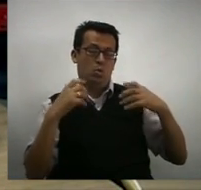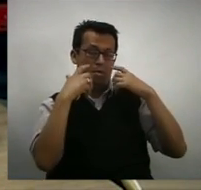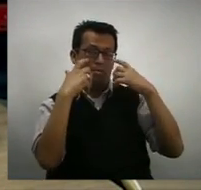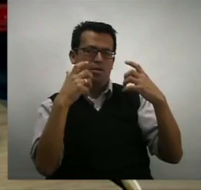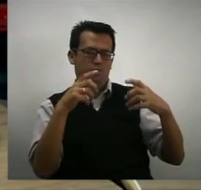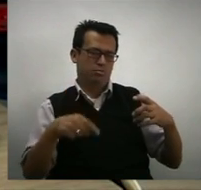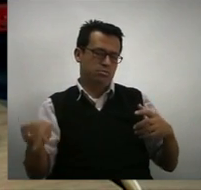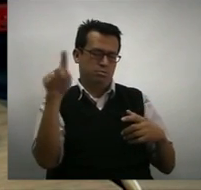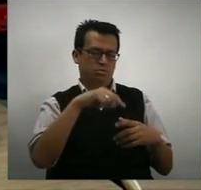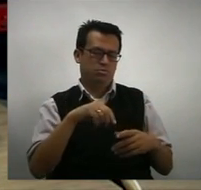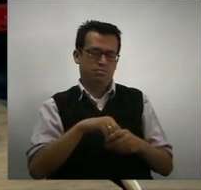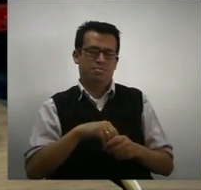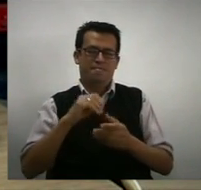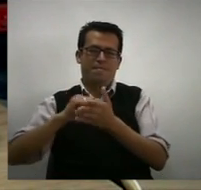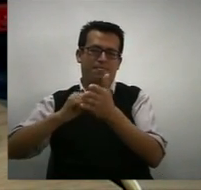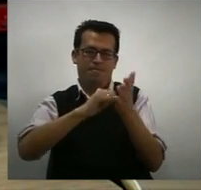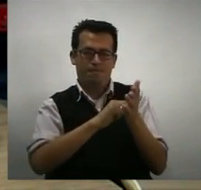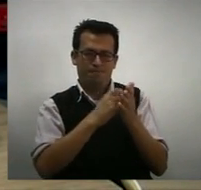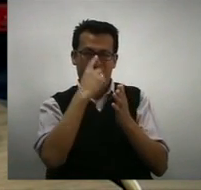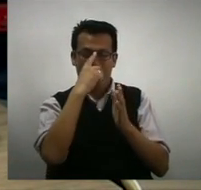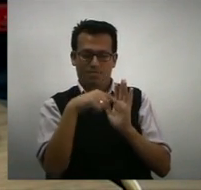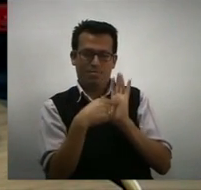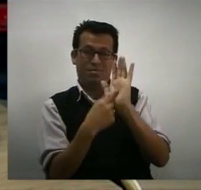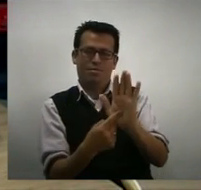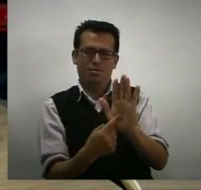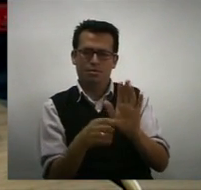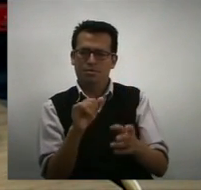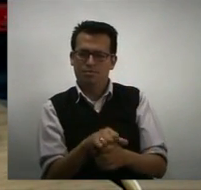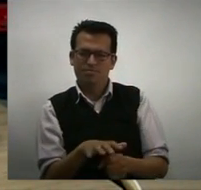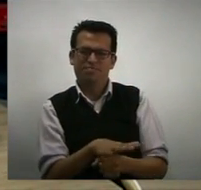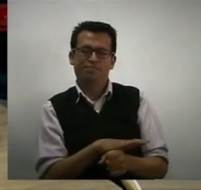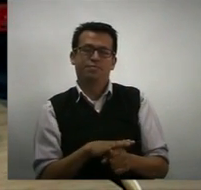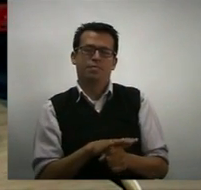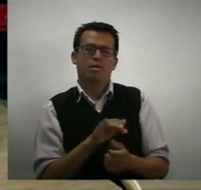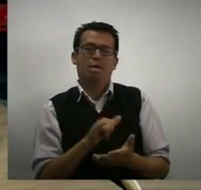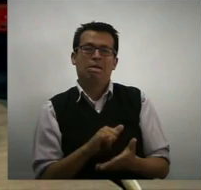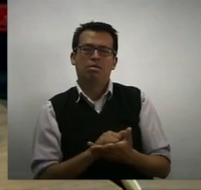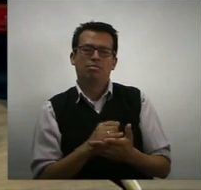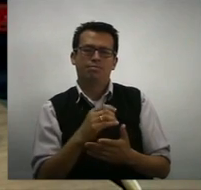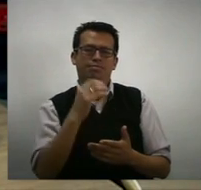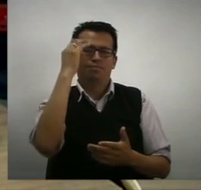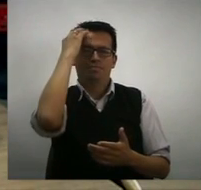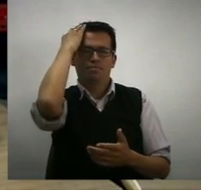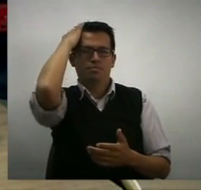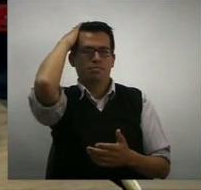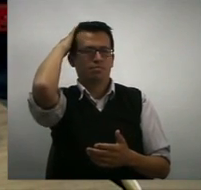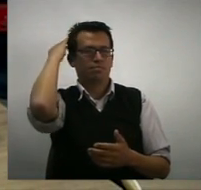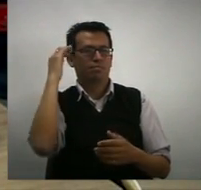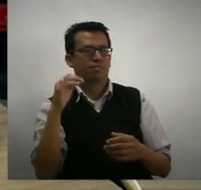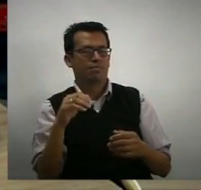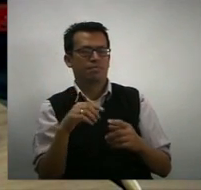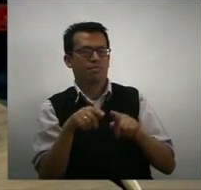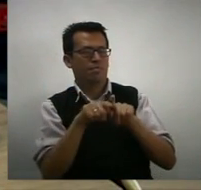que se extiende a nivel histórico y material. De acuerdo a Deleuze y Guattari, se trata de, comillas, un modelo hilomórfico que implica a